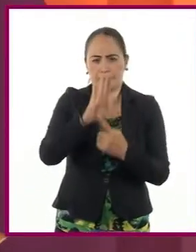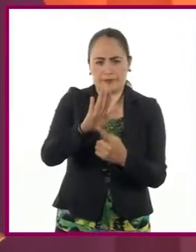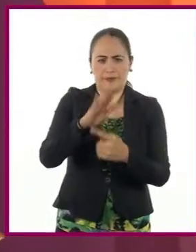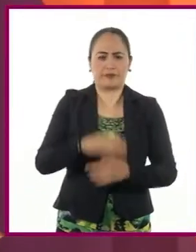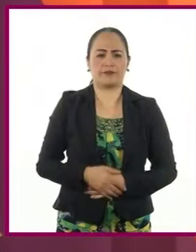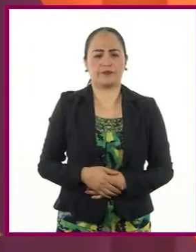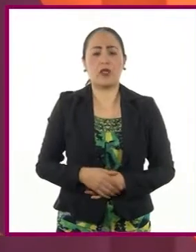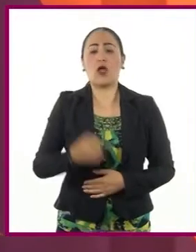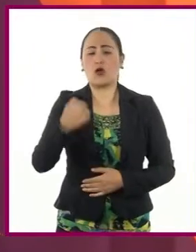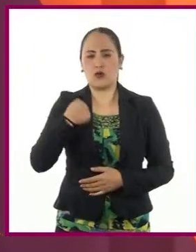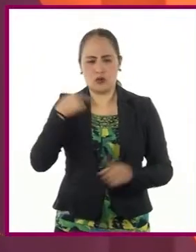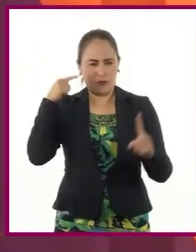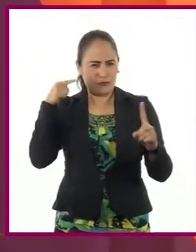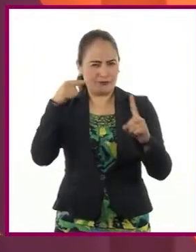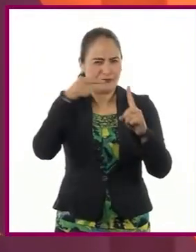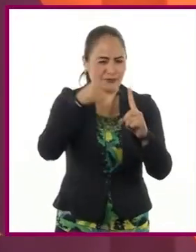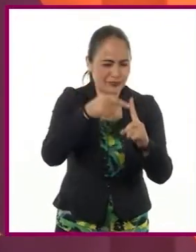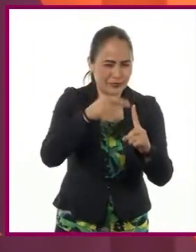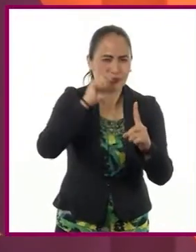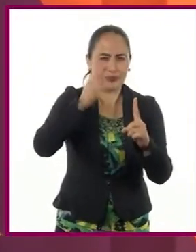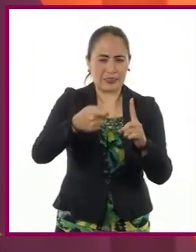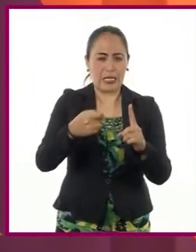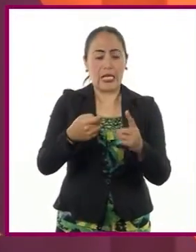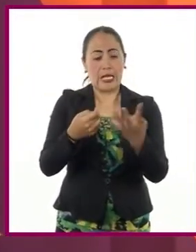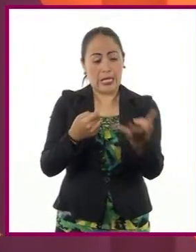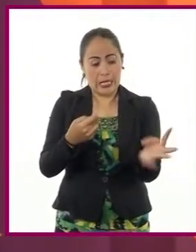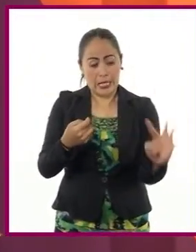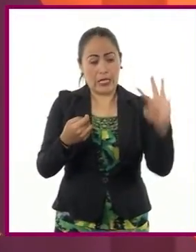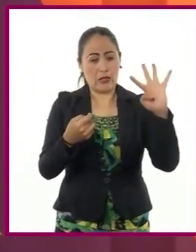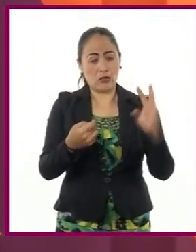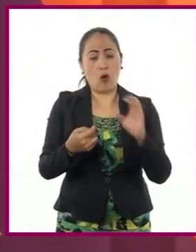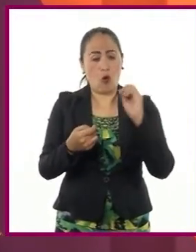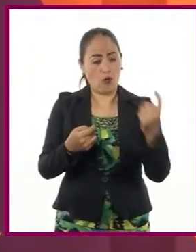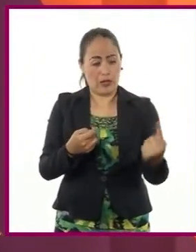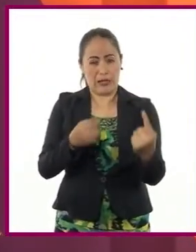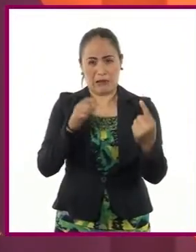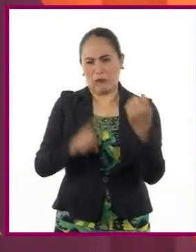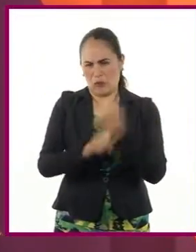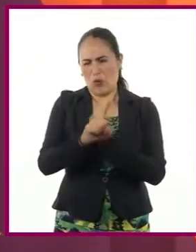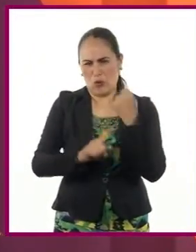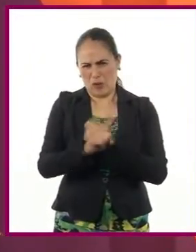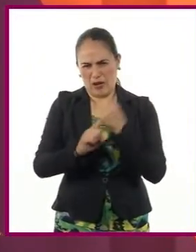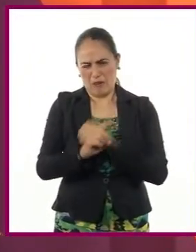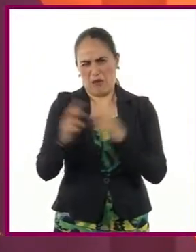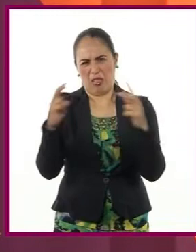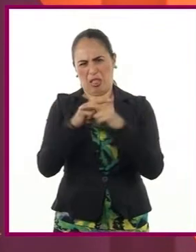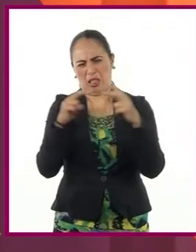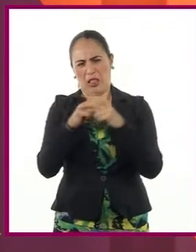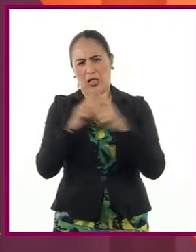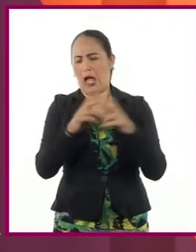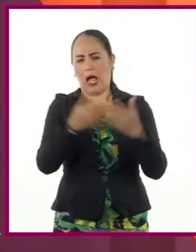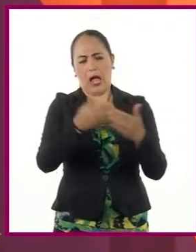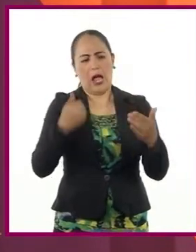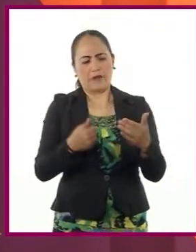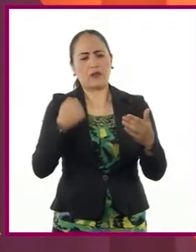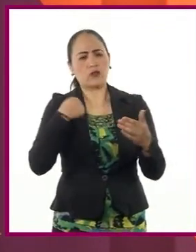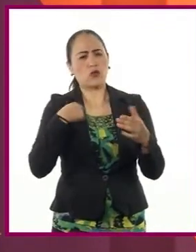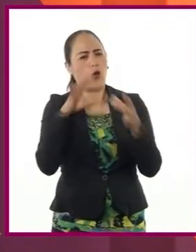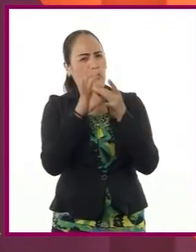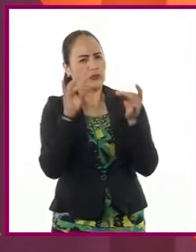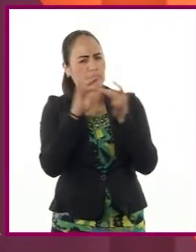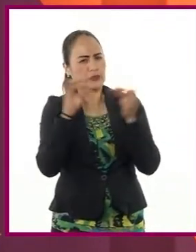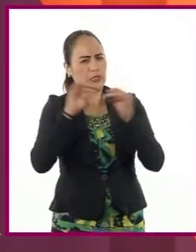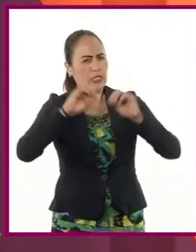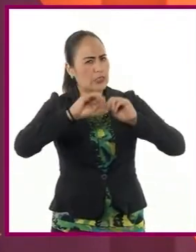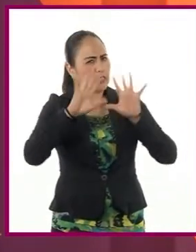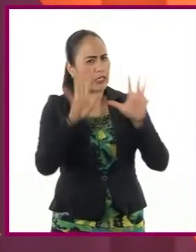que fui asertiva cuando con quien o quienes tengo un conflicto, mis argumentos hayan sido claros y se haya